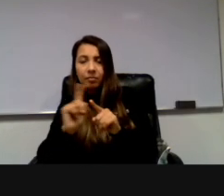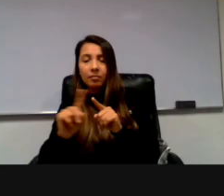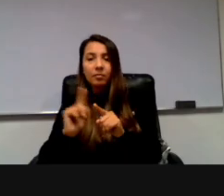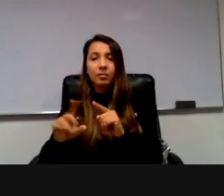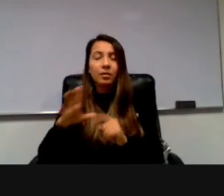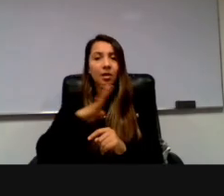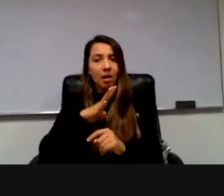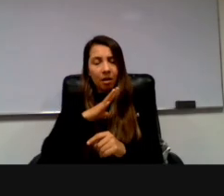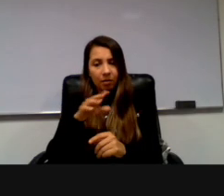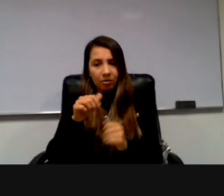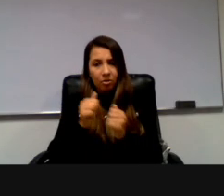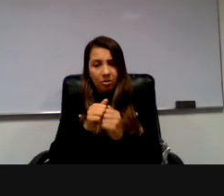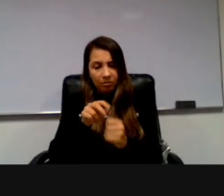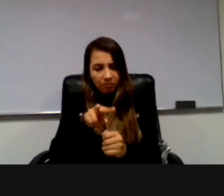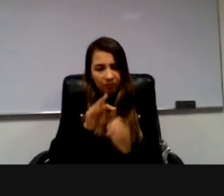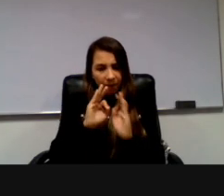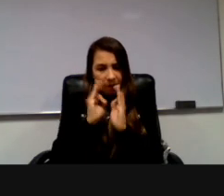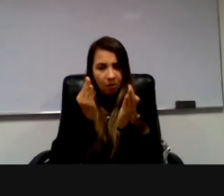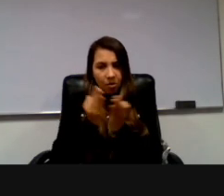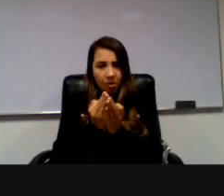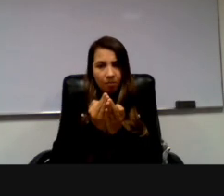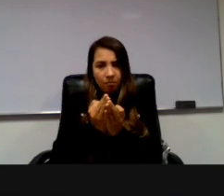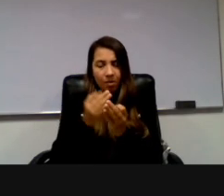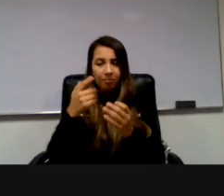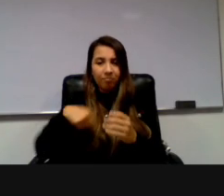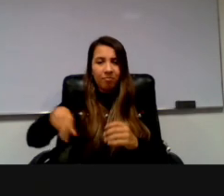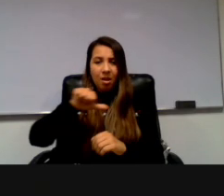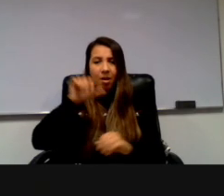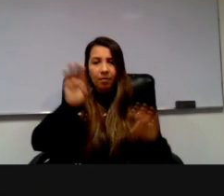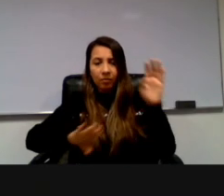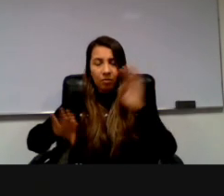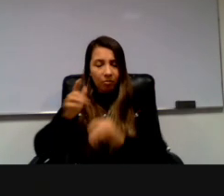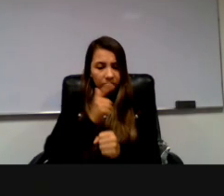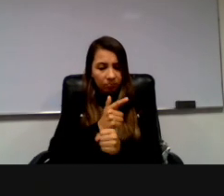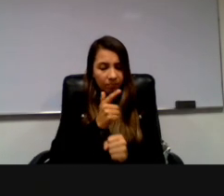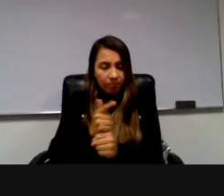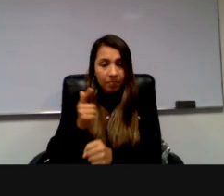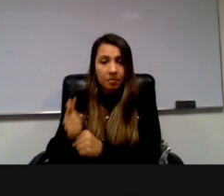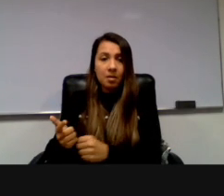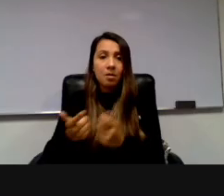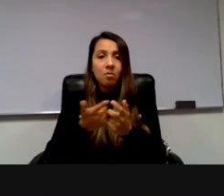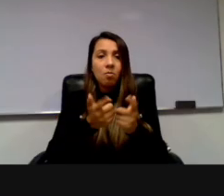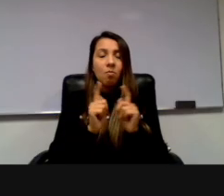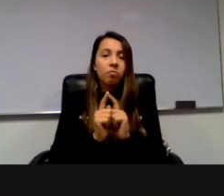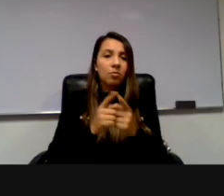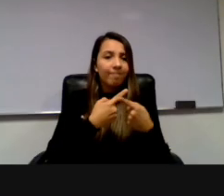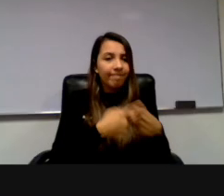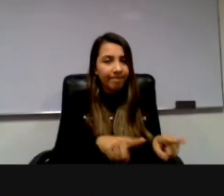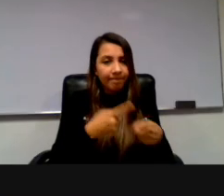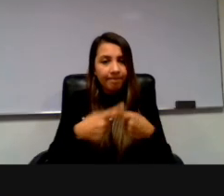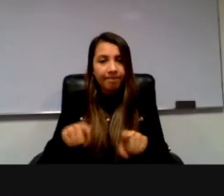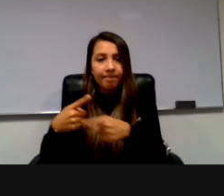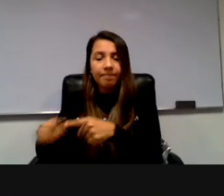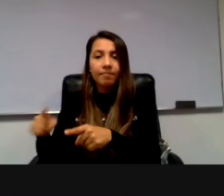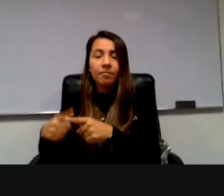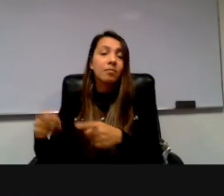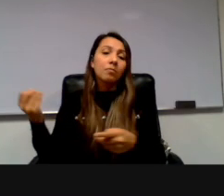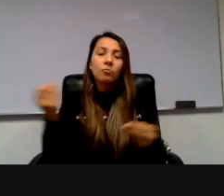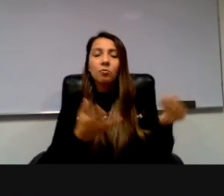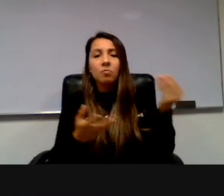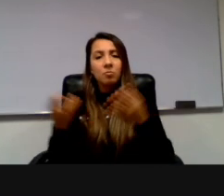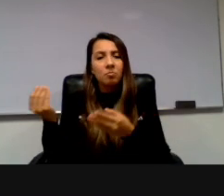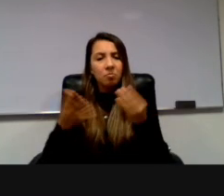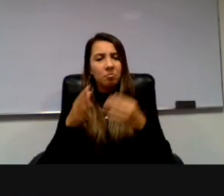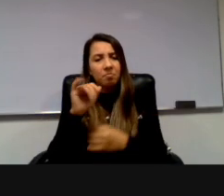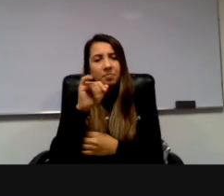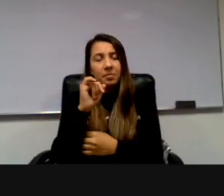podemos reconocer grupos, los biólogos podemos reconocer grupos independientes de seres vivos a pesar de esta transferencia